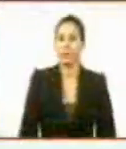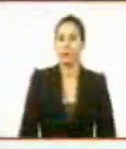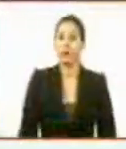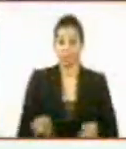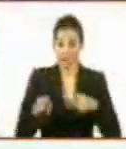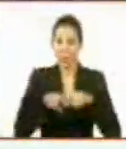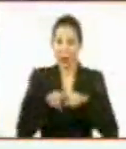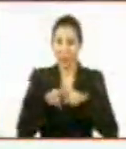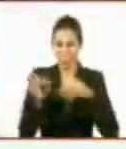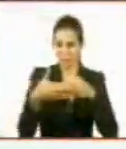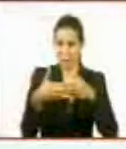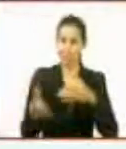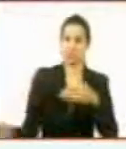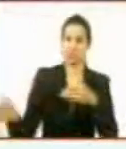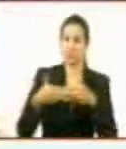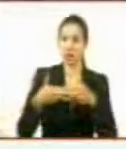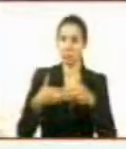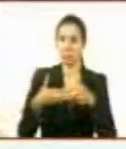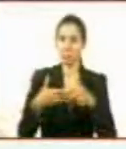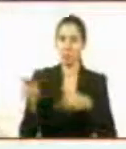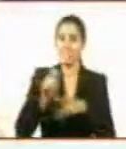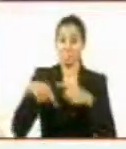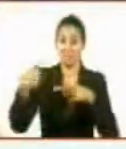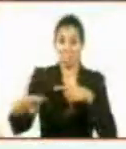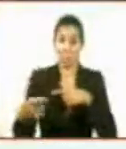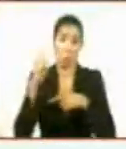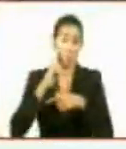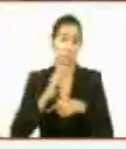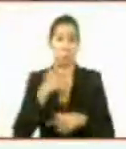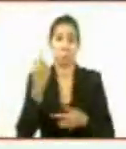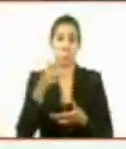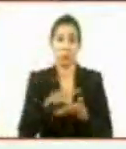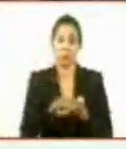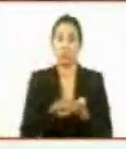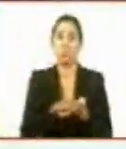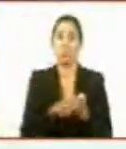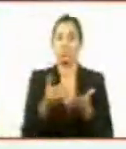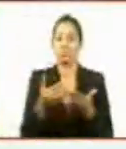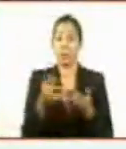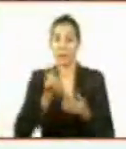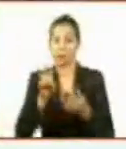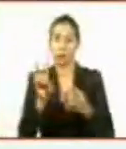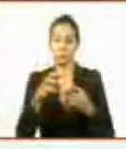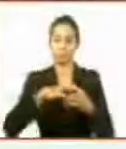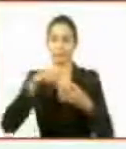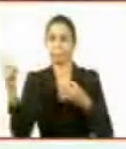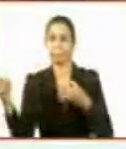cerró. A los pocos meses murió Bolívar, se separó Venezuela de la Gran